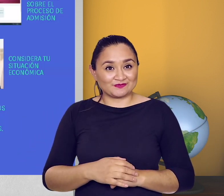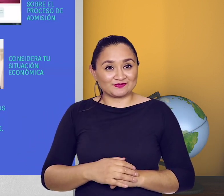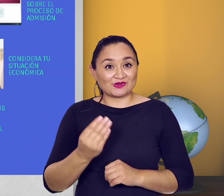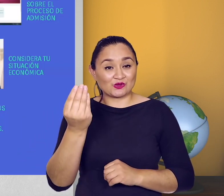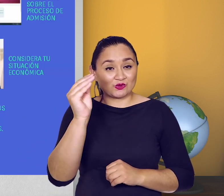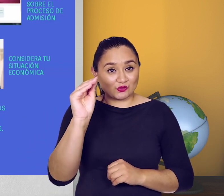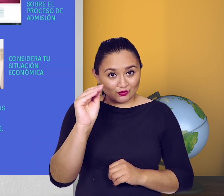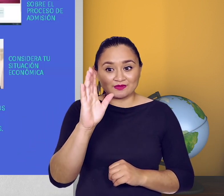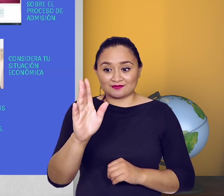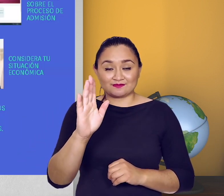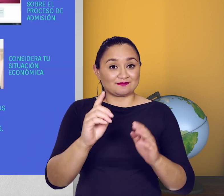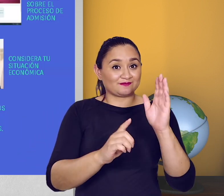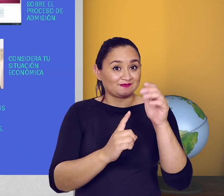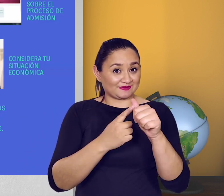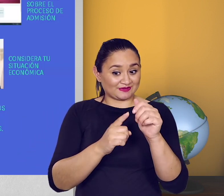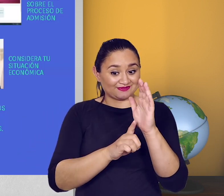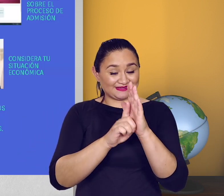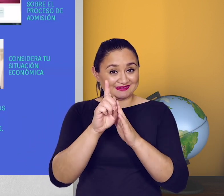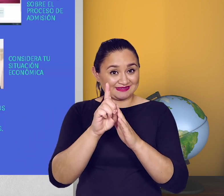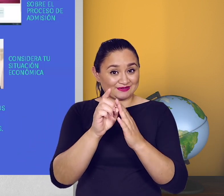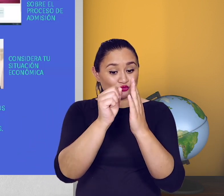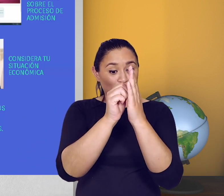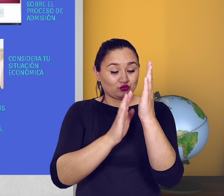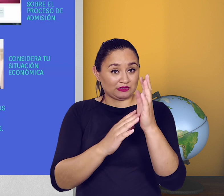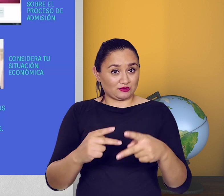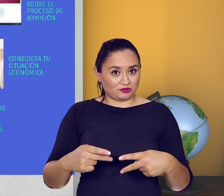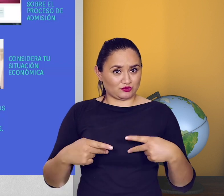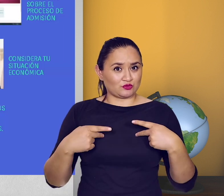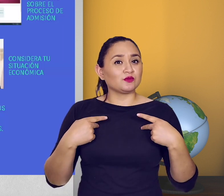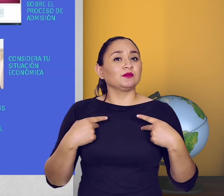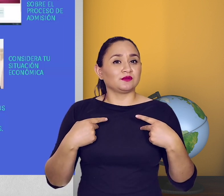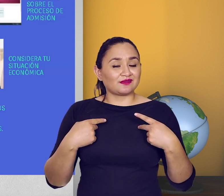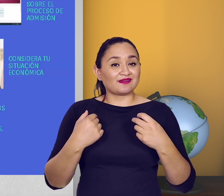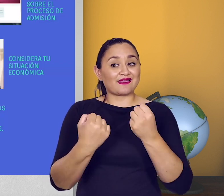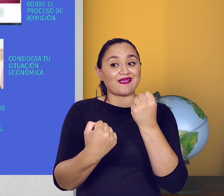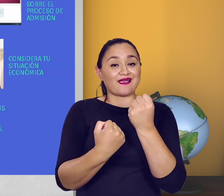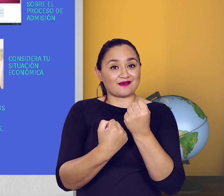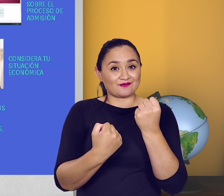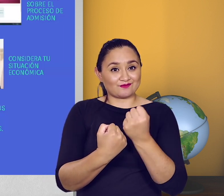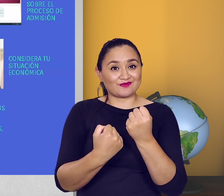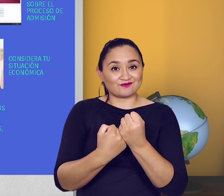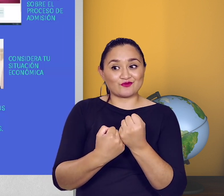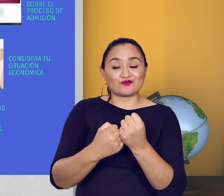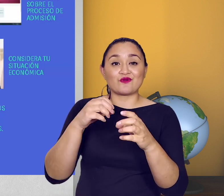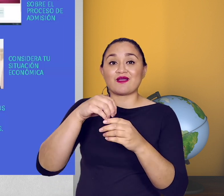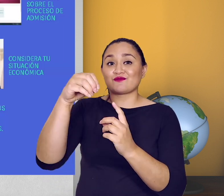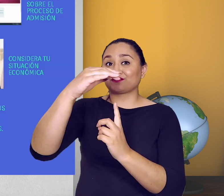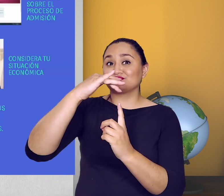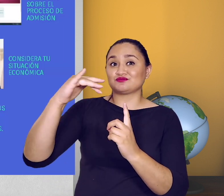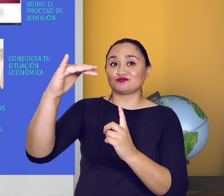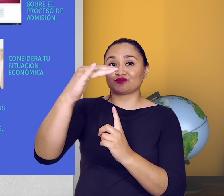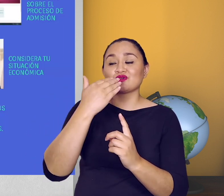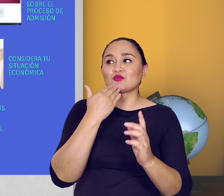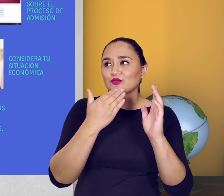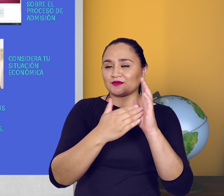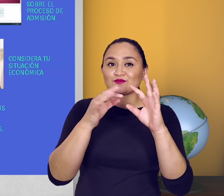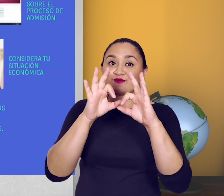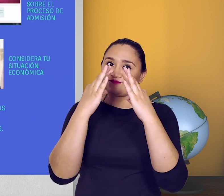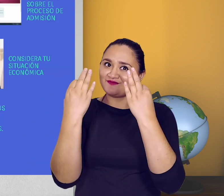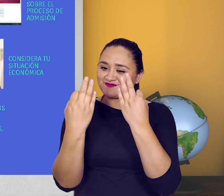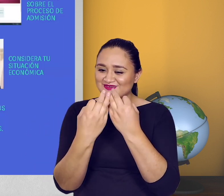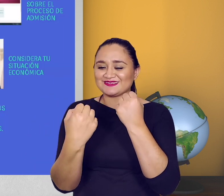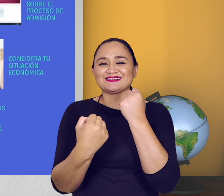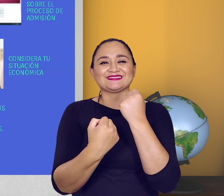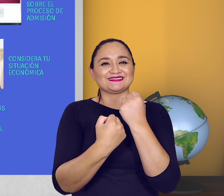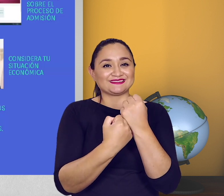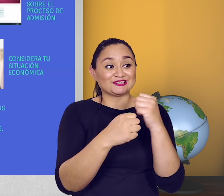desarrollo de su proyecto de vida integral el cual requiere del apoyo de factores externos como la familia y